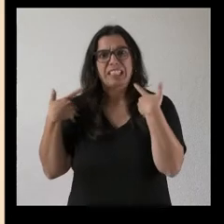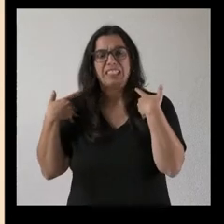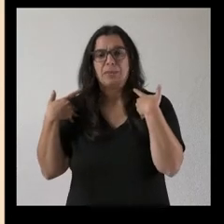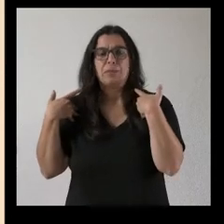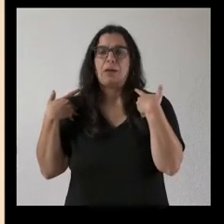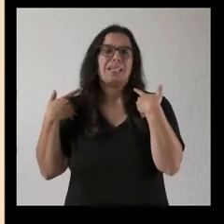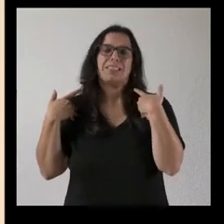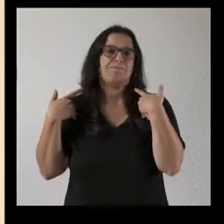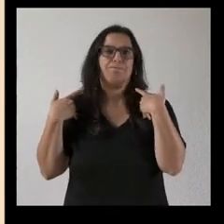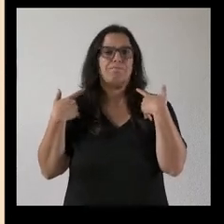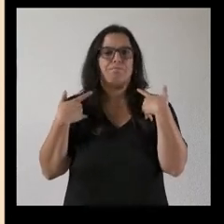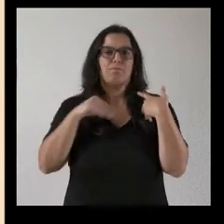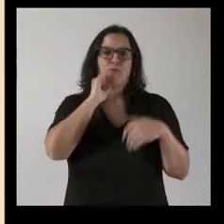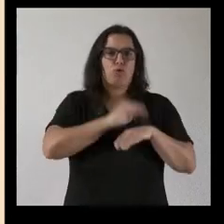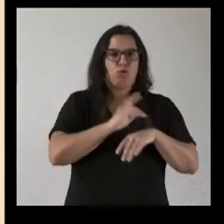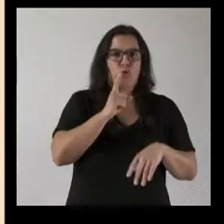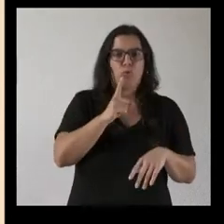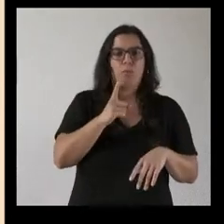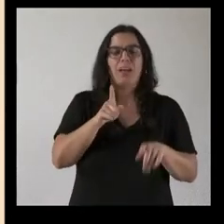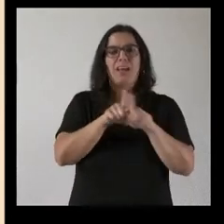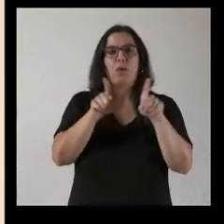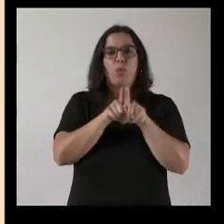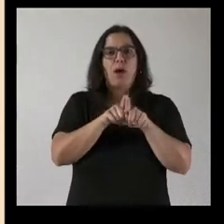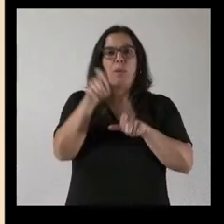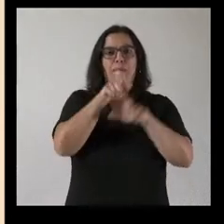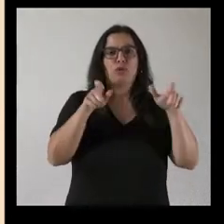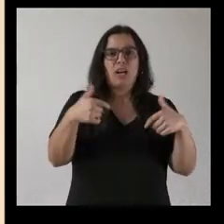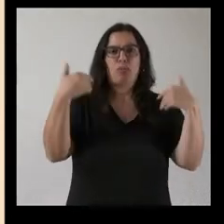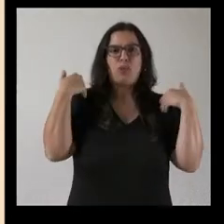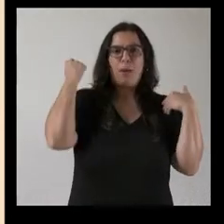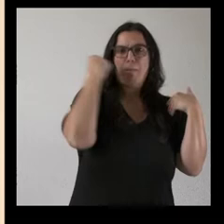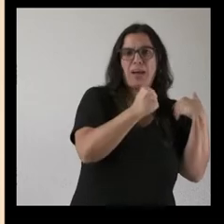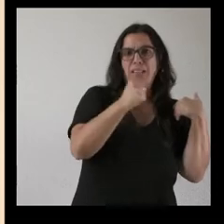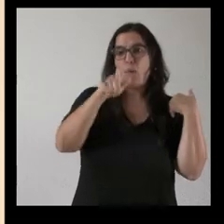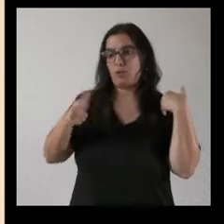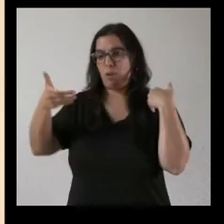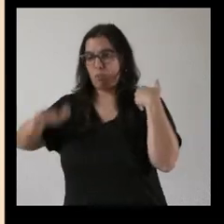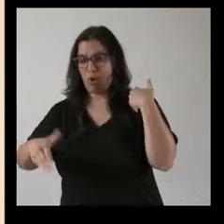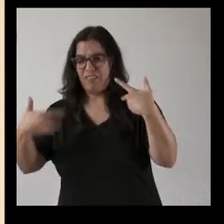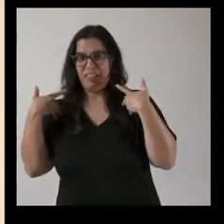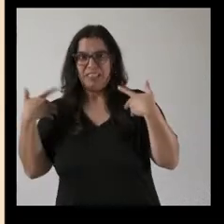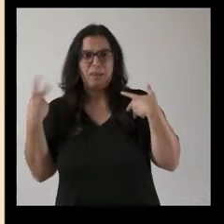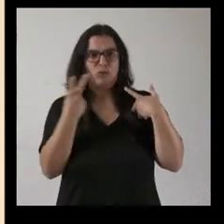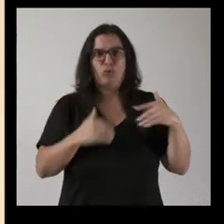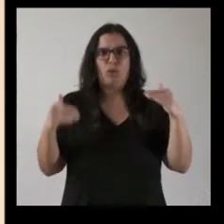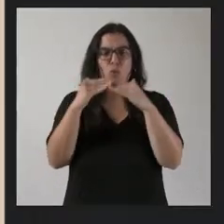equipar a víctimas y en este caso verdugos no sé si la junta de Castilla y león comparte esta opinión